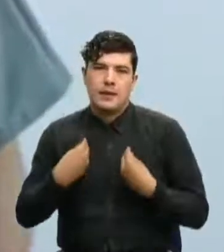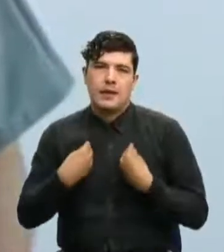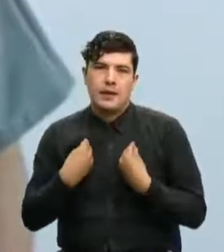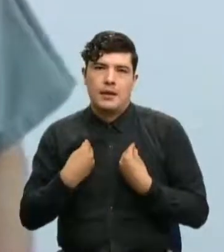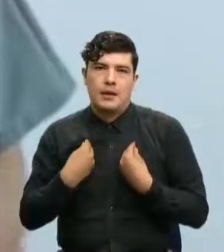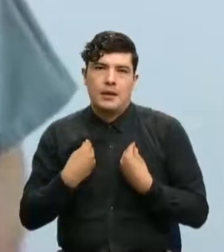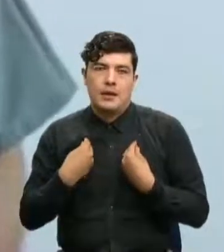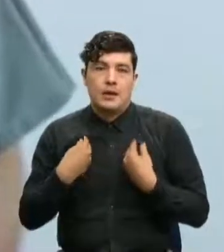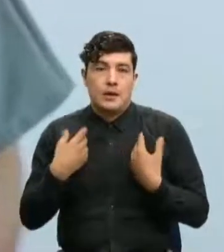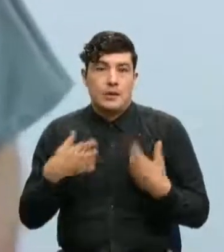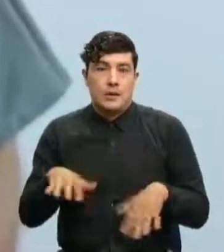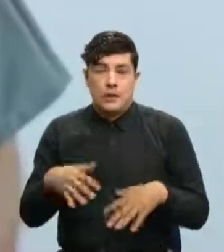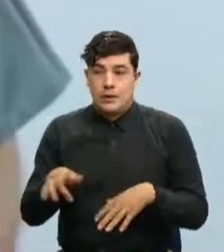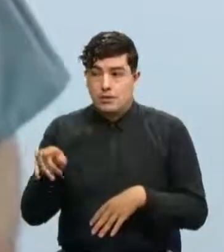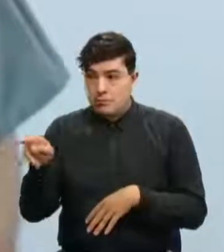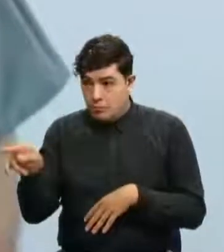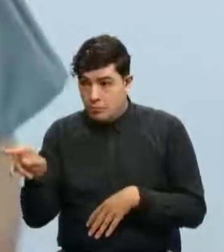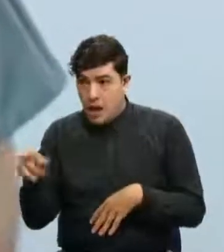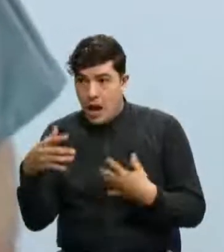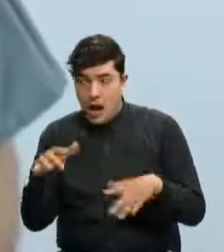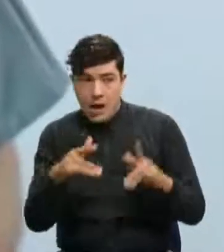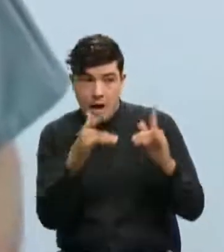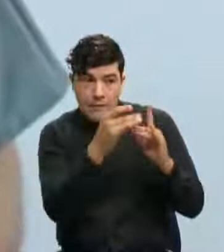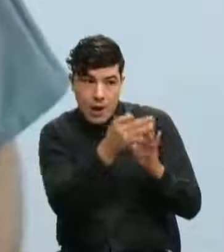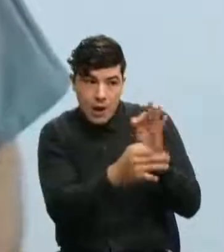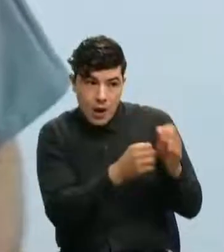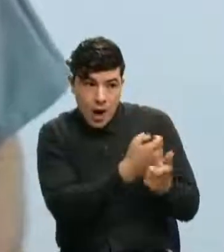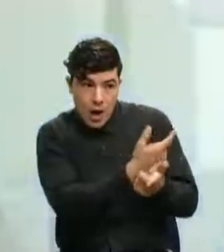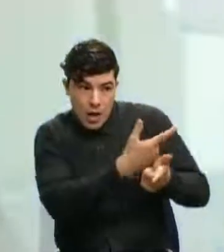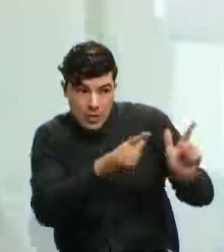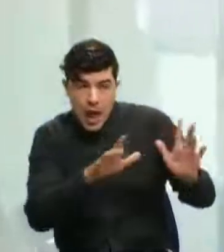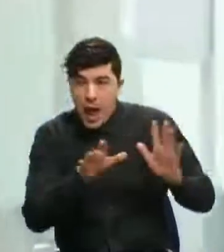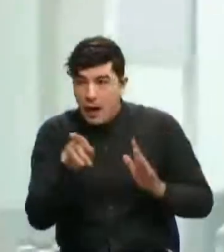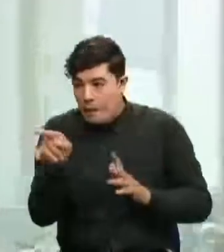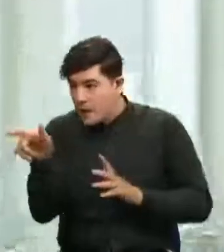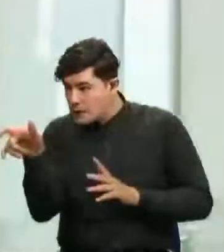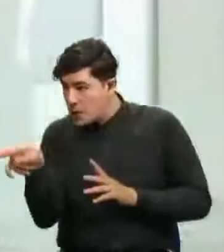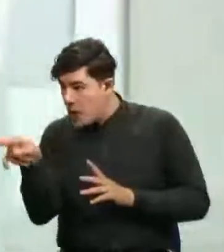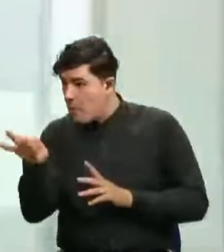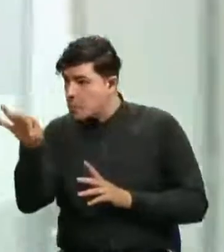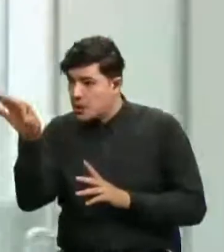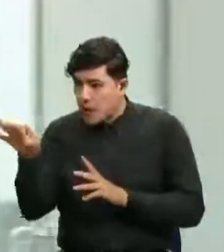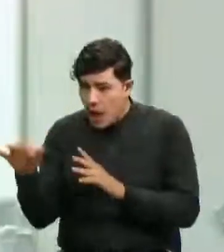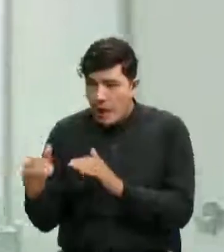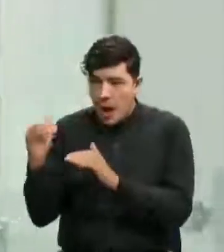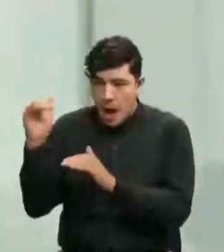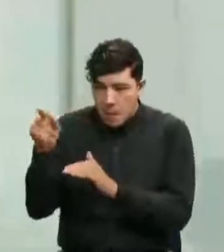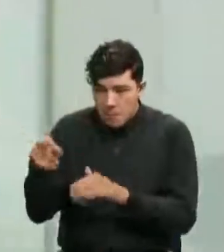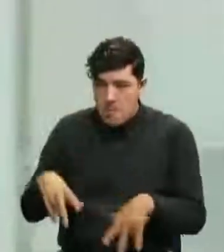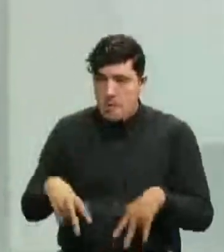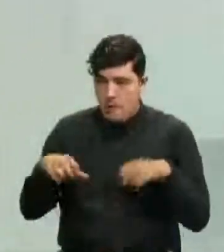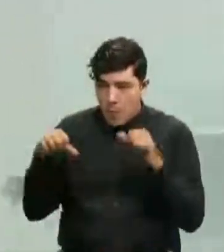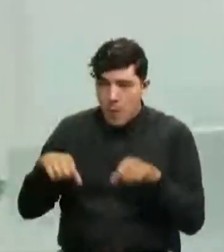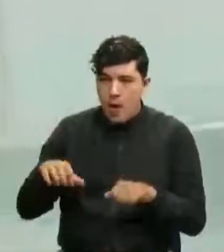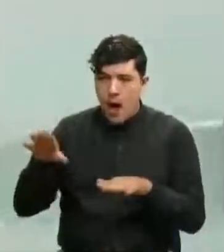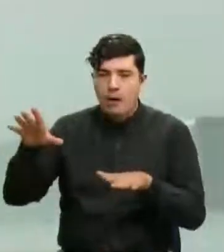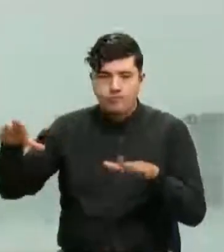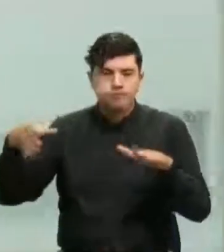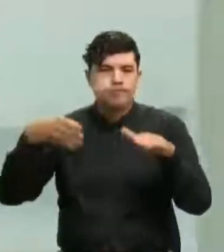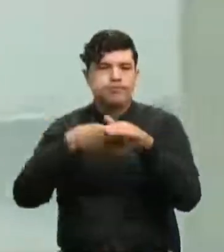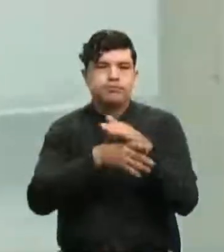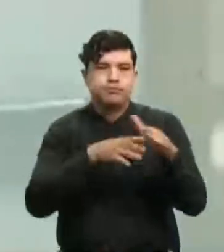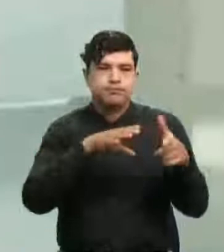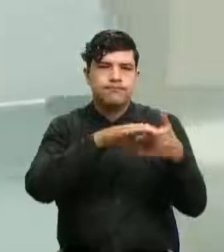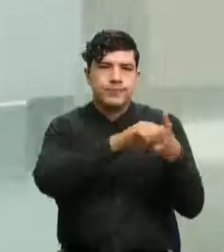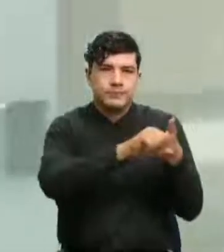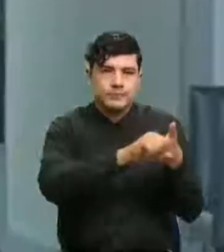quede un cubículo, trasladar primero a esa persona que tiene más posibilidades. Los hospitales y clínicas del área metropolitana de Bucaramanga amanecieron